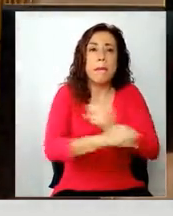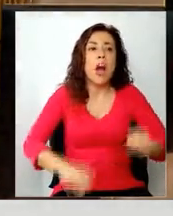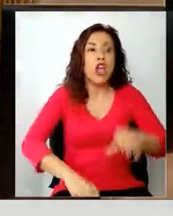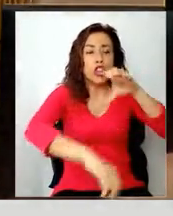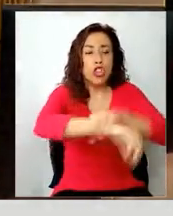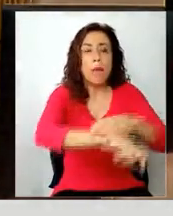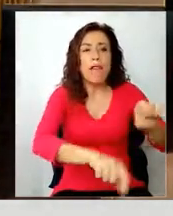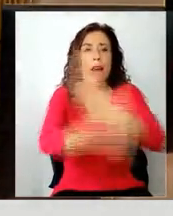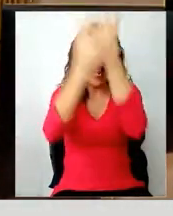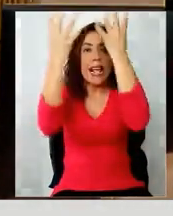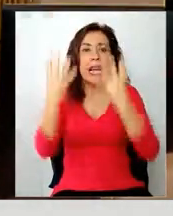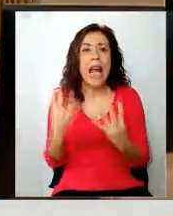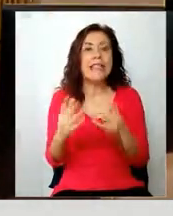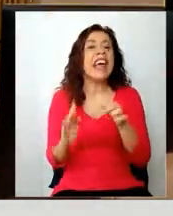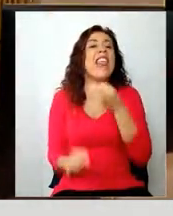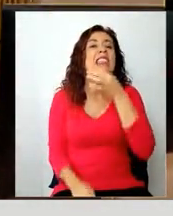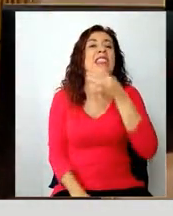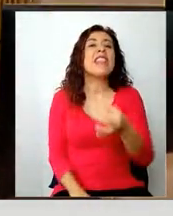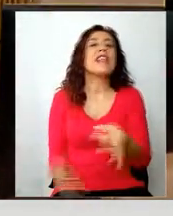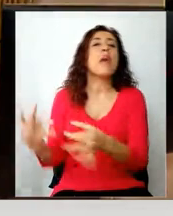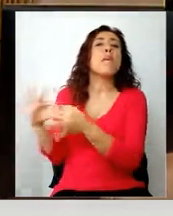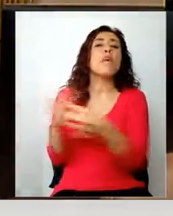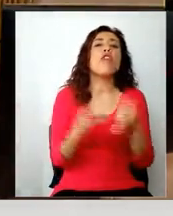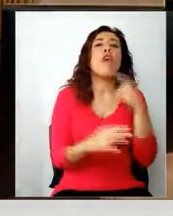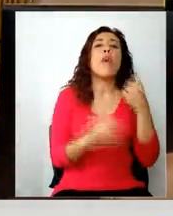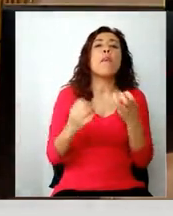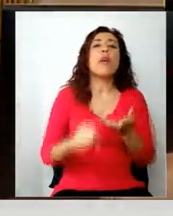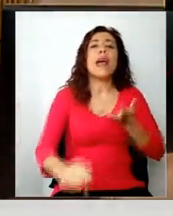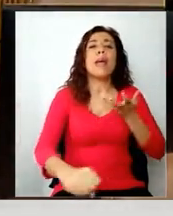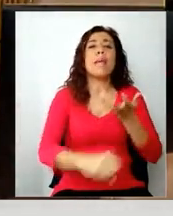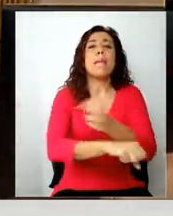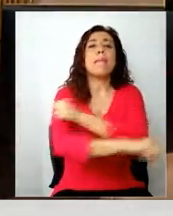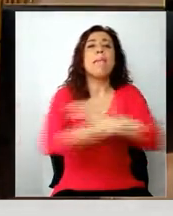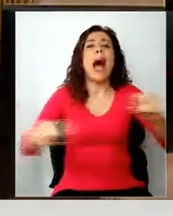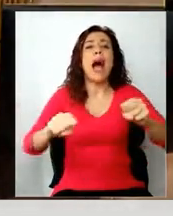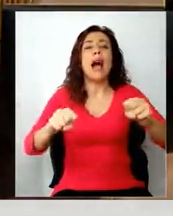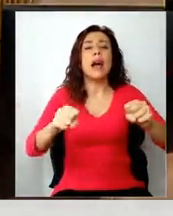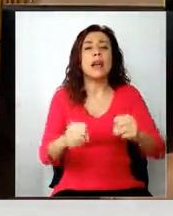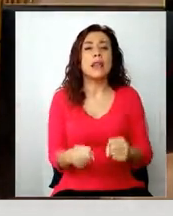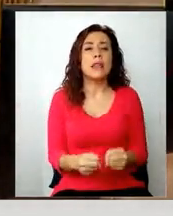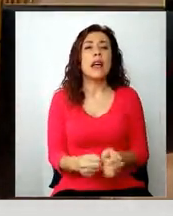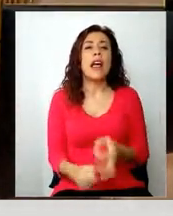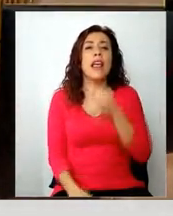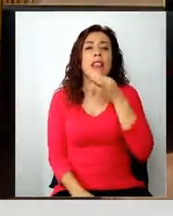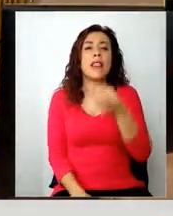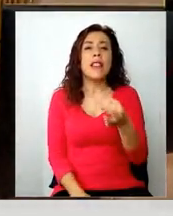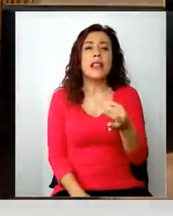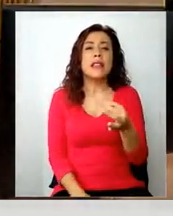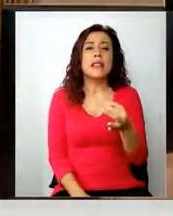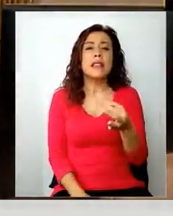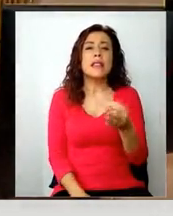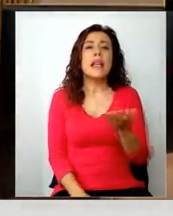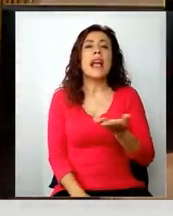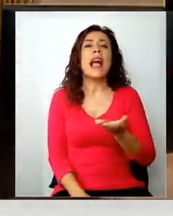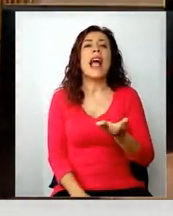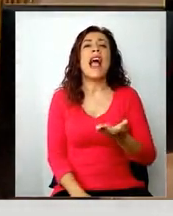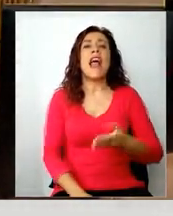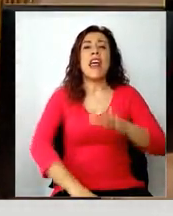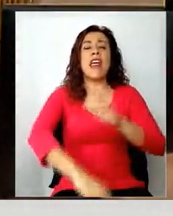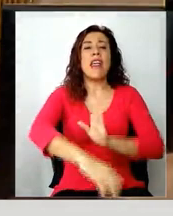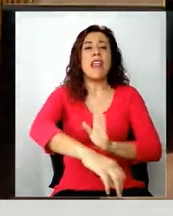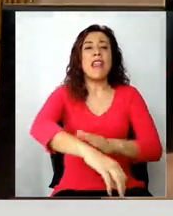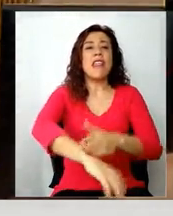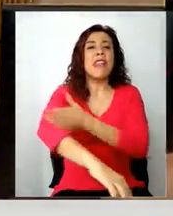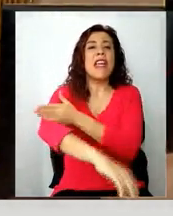mencionan las razones del Por qué cometieron nuestro ataques terroristas y hacen alusión a la derecha conservadora directora da al mando